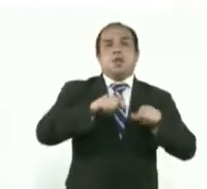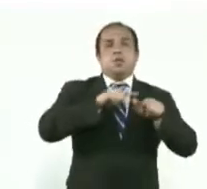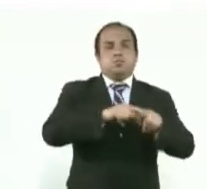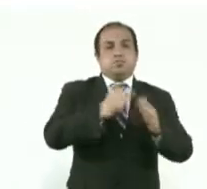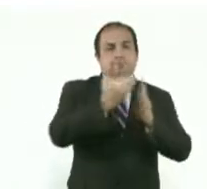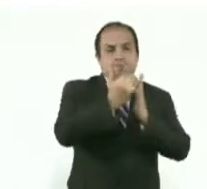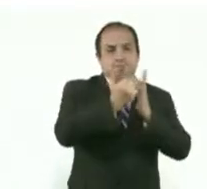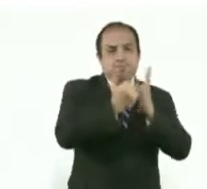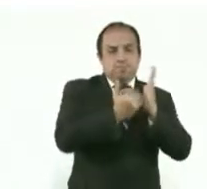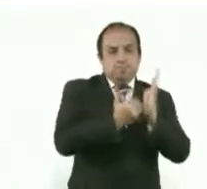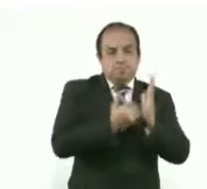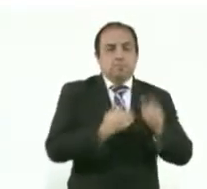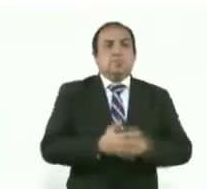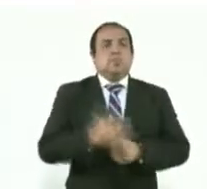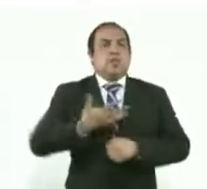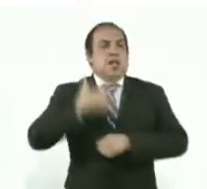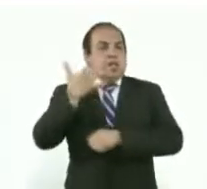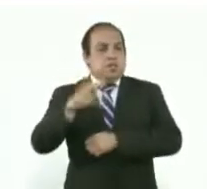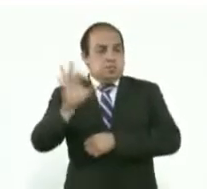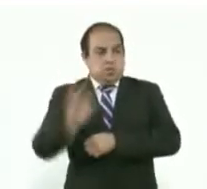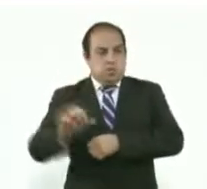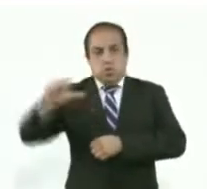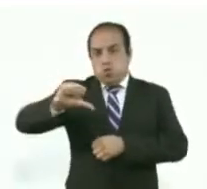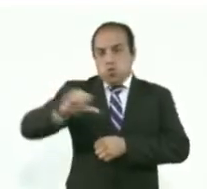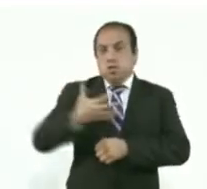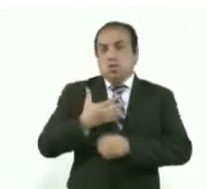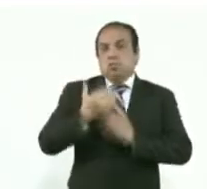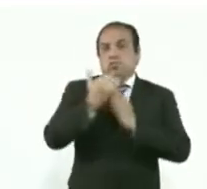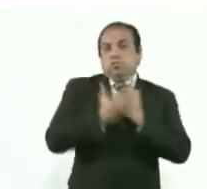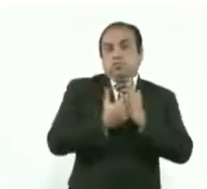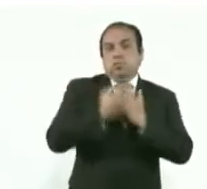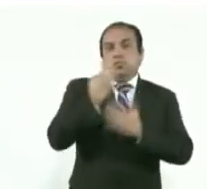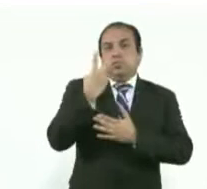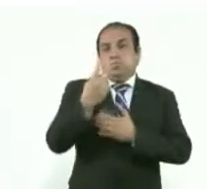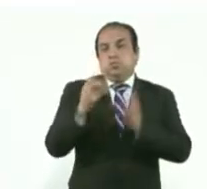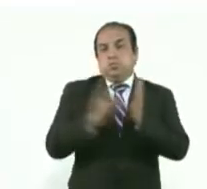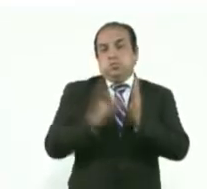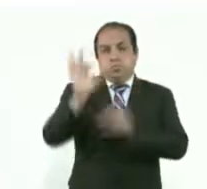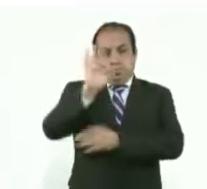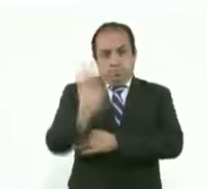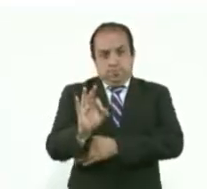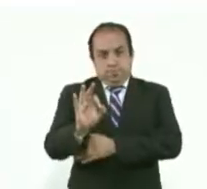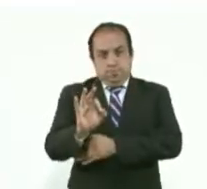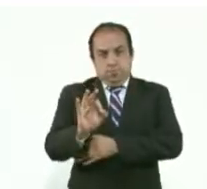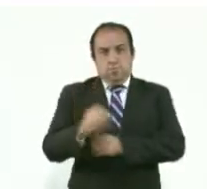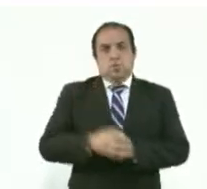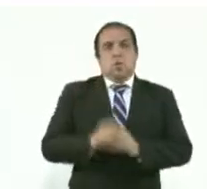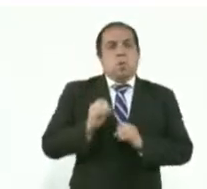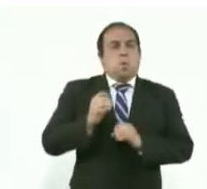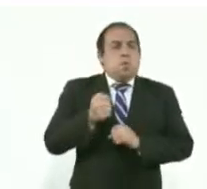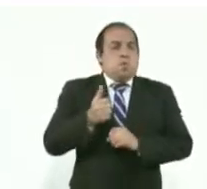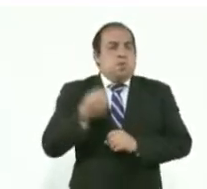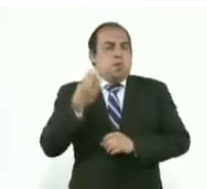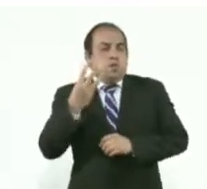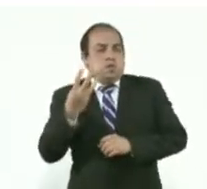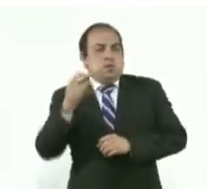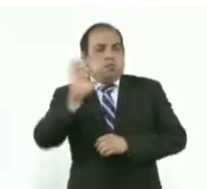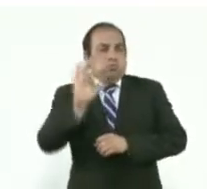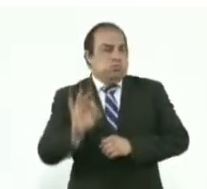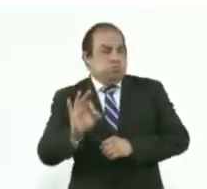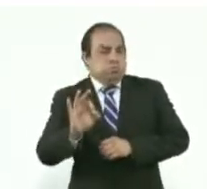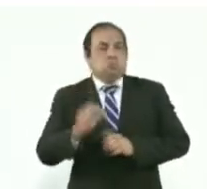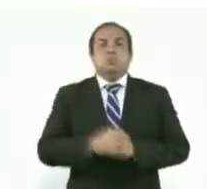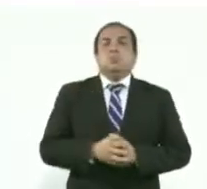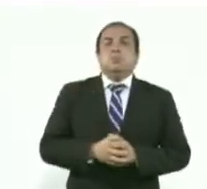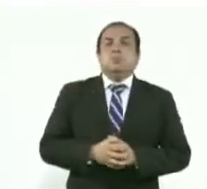bajando, está en torno al 10% al día de hoy, con una reducción de 2 puntos porcentuales, un poco más de 3 puntos porcentuales en la última semana.